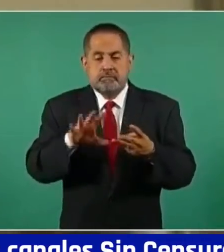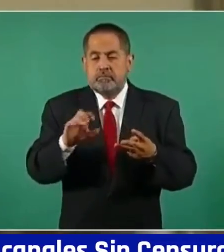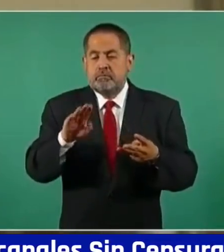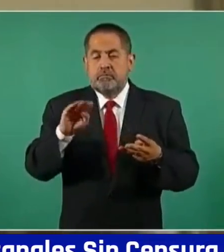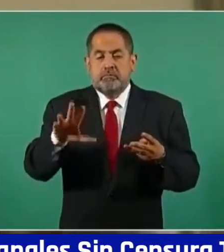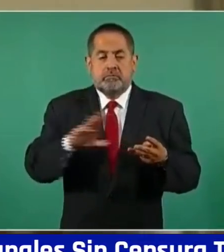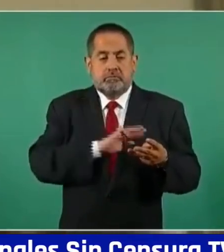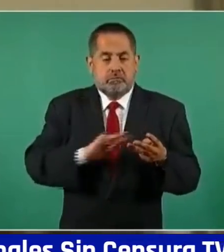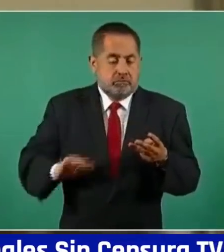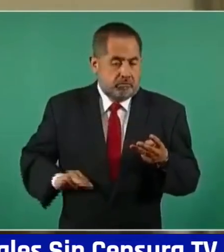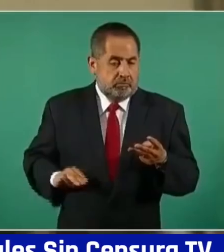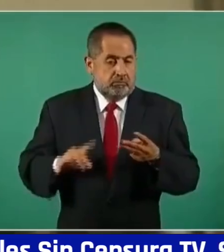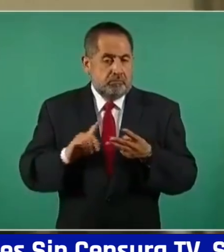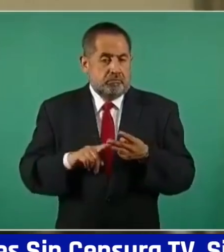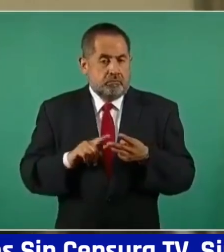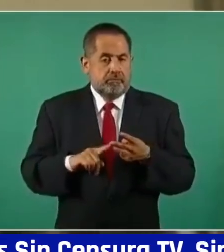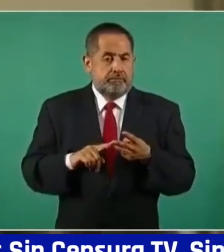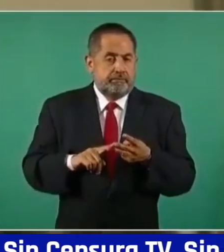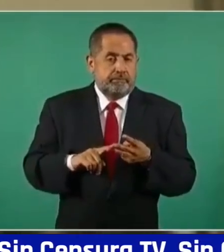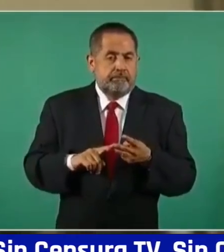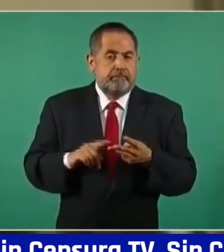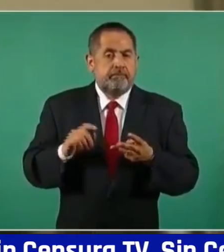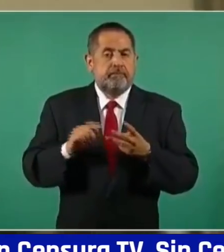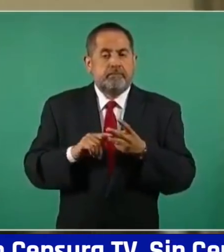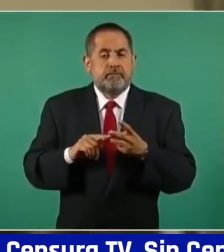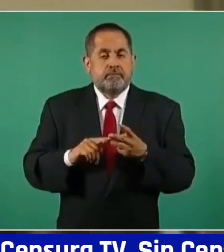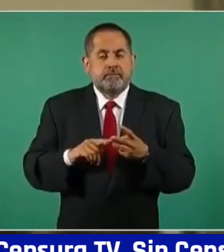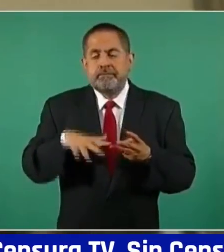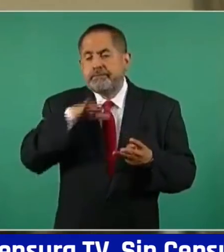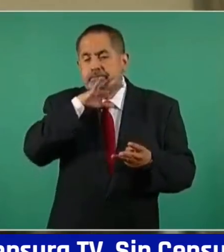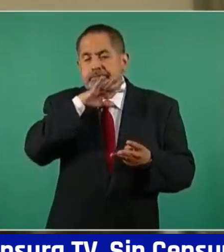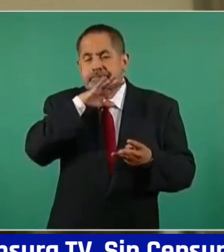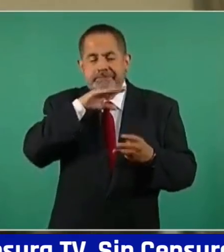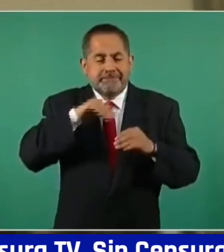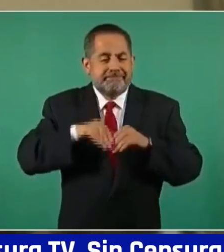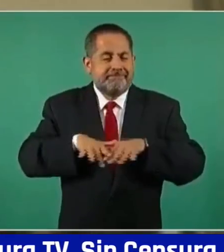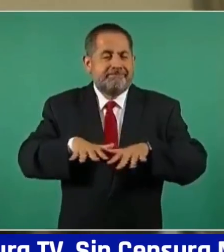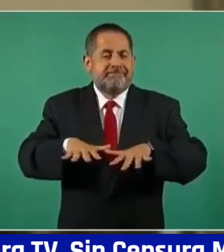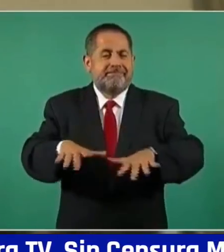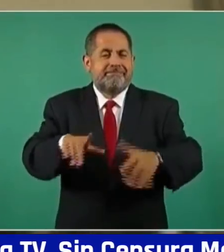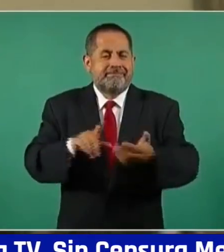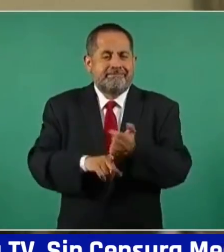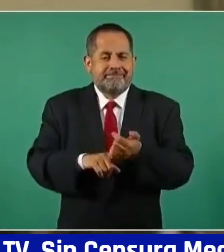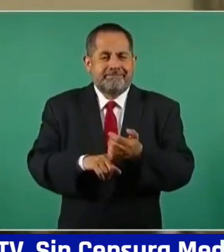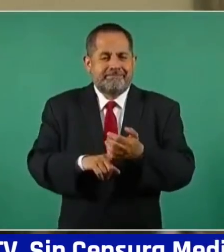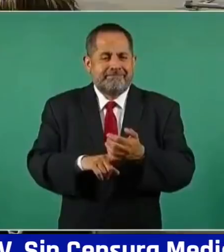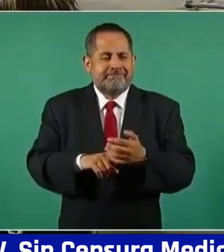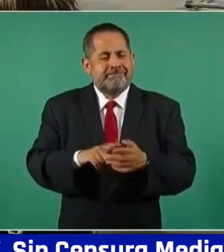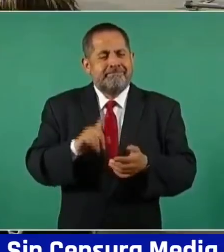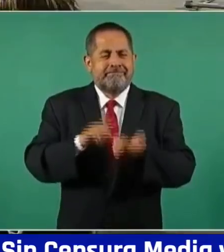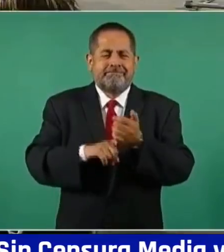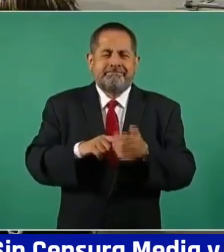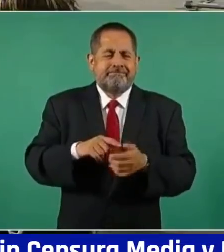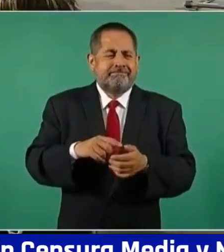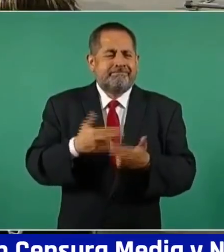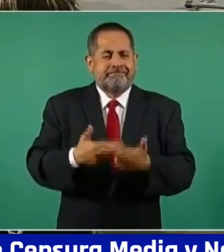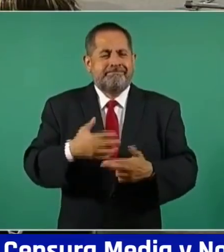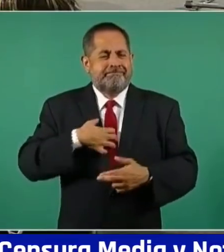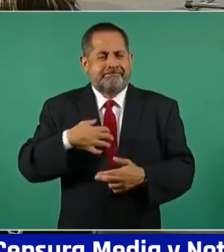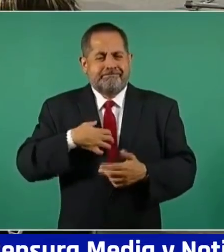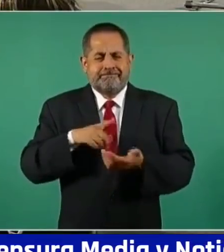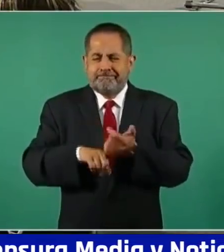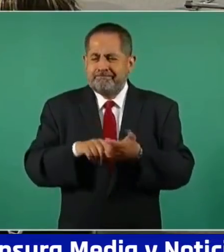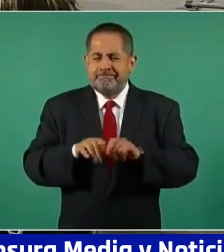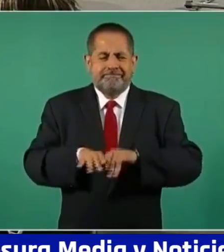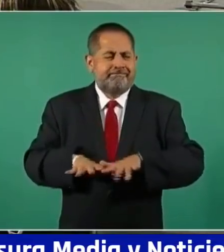598 municipios con contaminación de agua con coliformes fecales en todos los